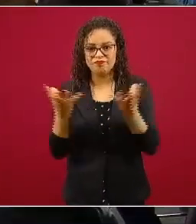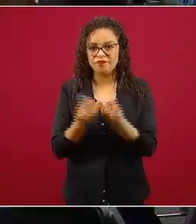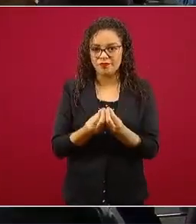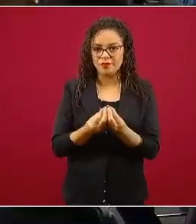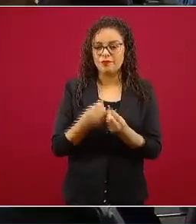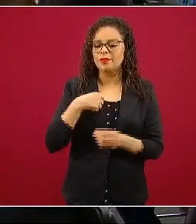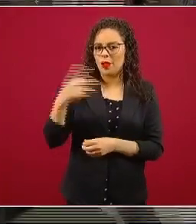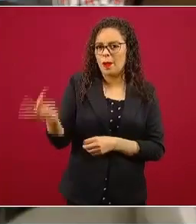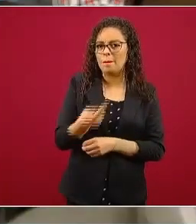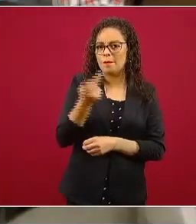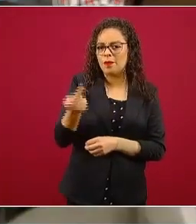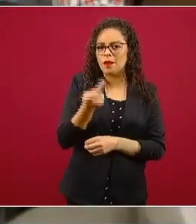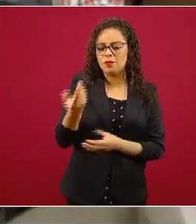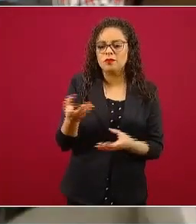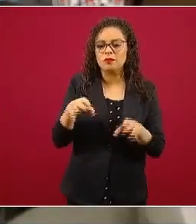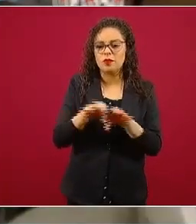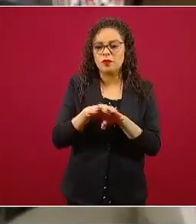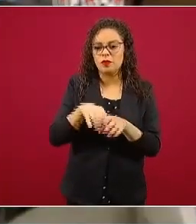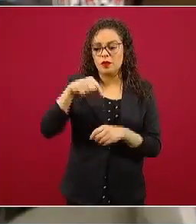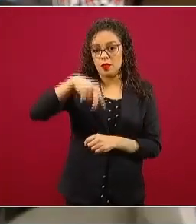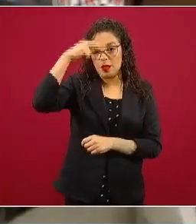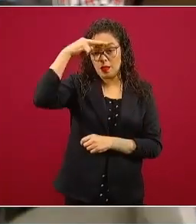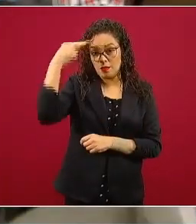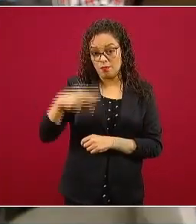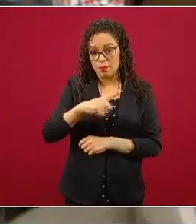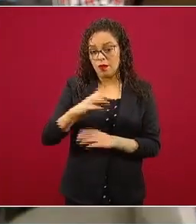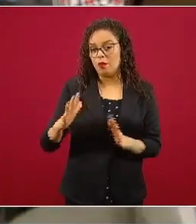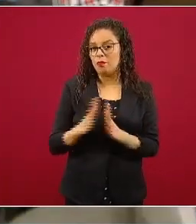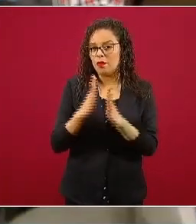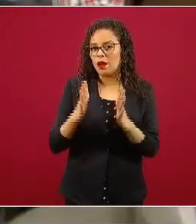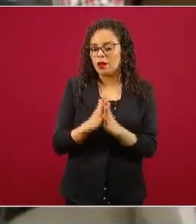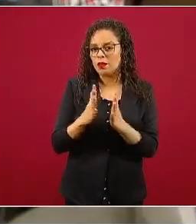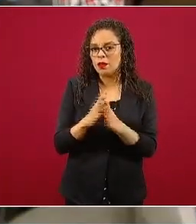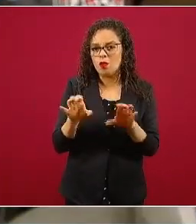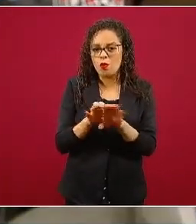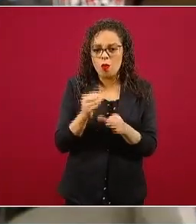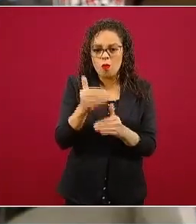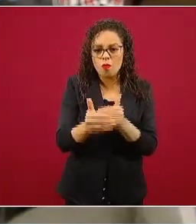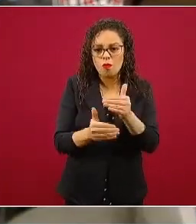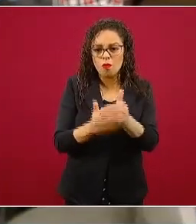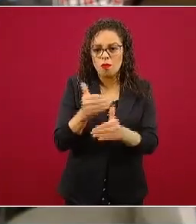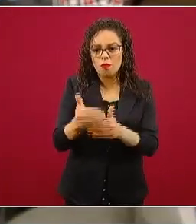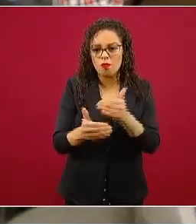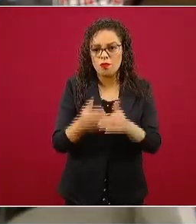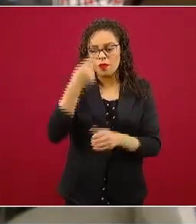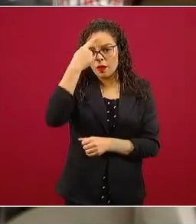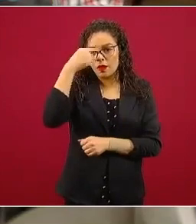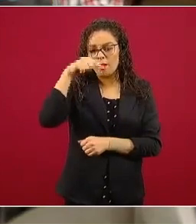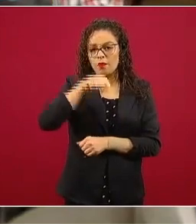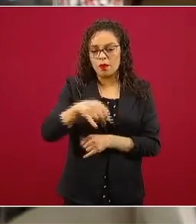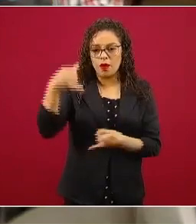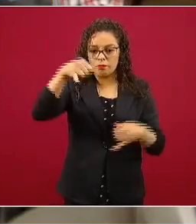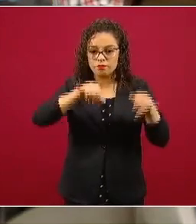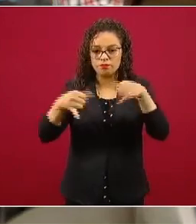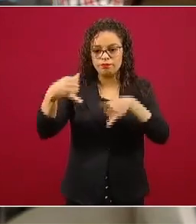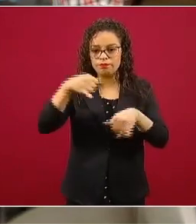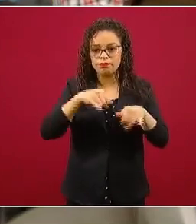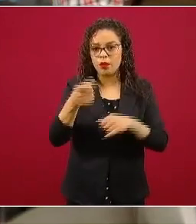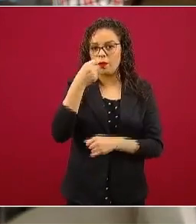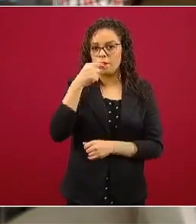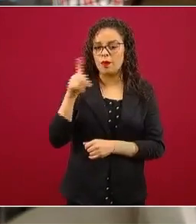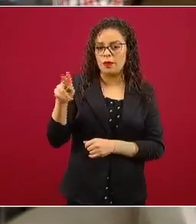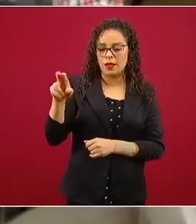preguntarle cómo va la participación de México en los ensayos clínicos para el Remdesivir. Tengo entendido que